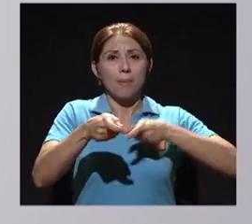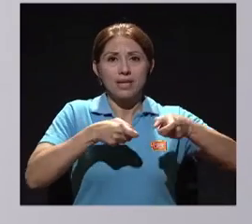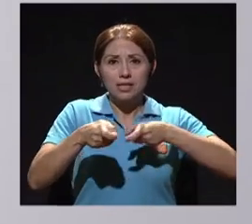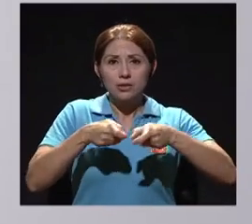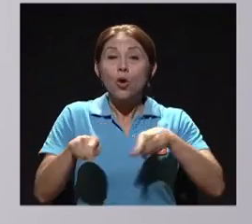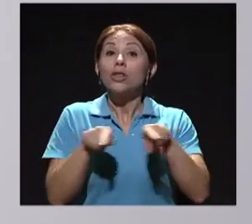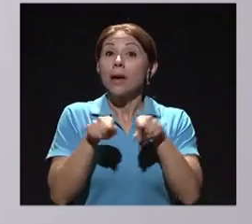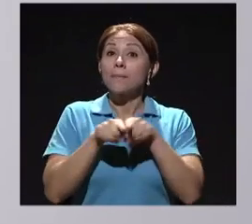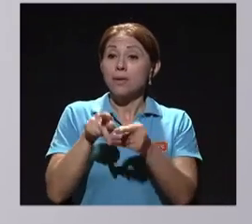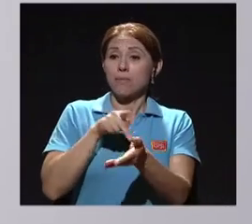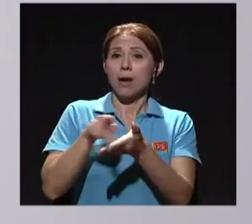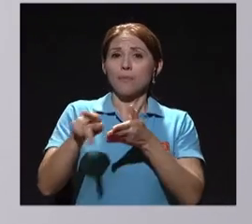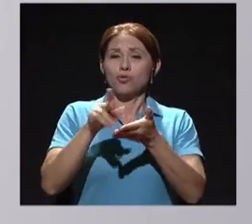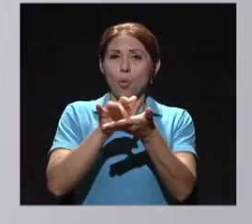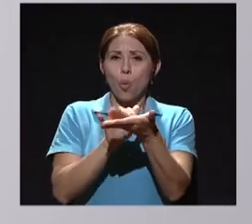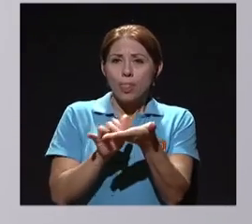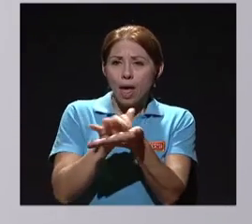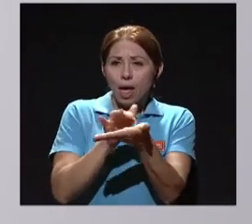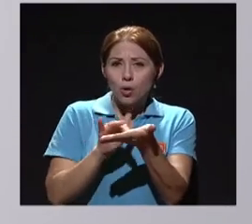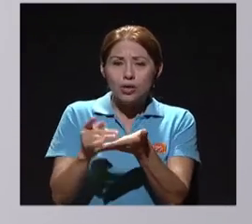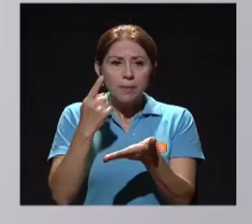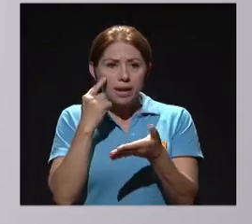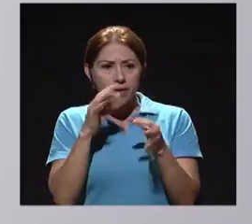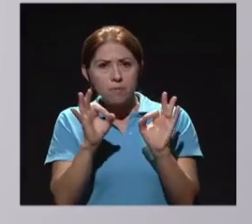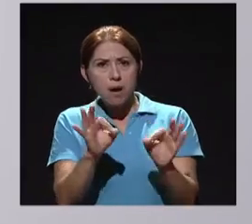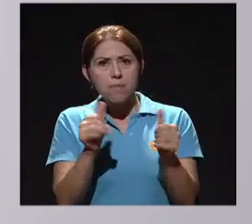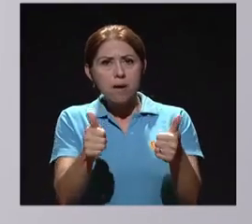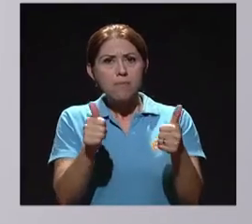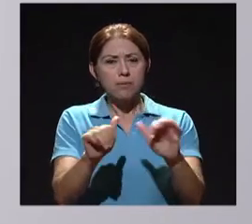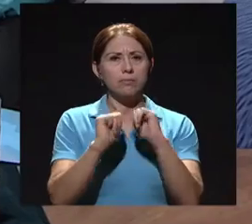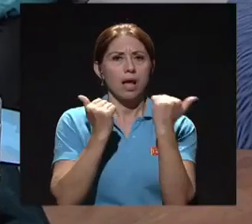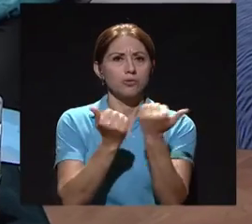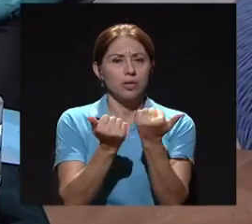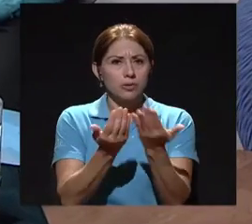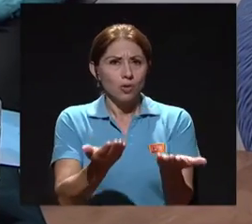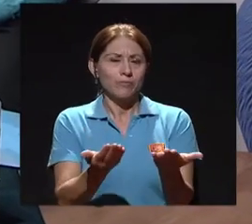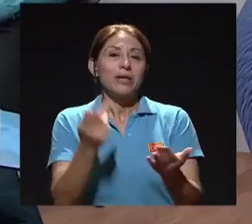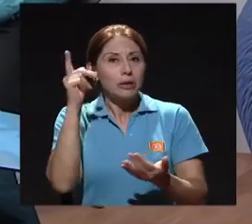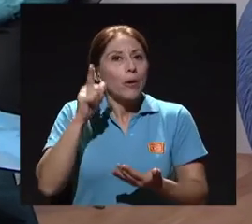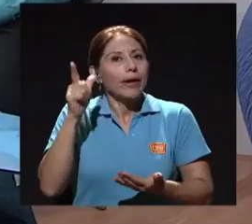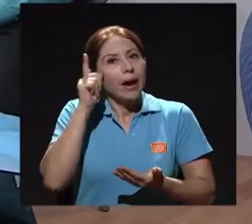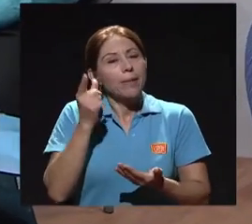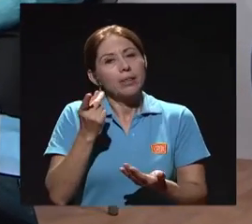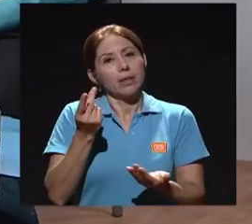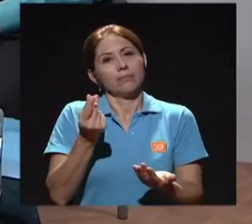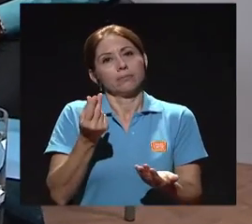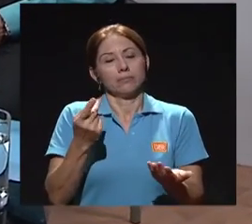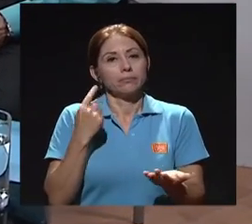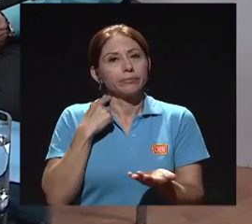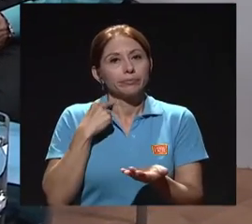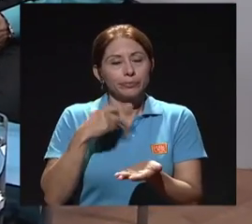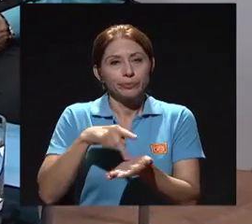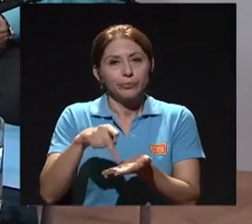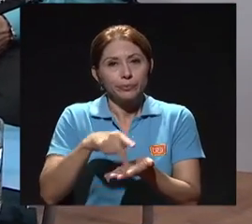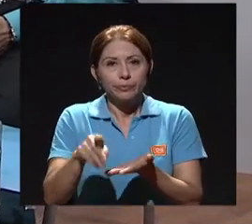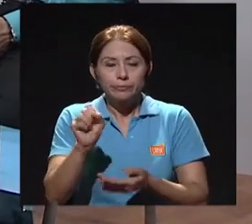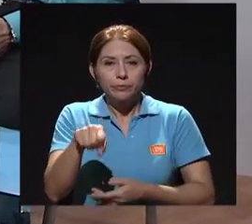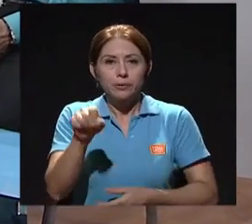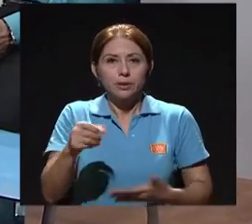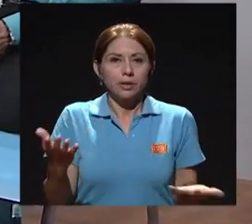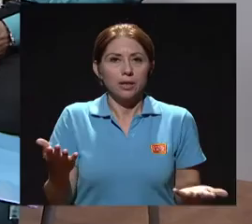contadores para que ellos vean el buen funcionamiento del asa y obviamente pues tiene un costo si definitivamente